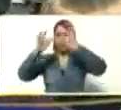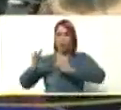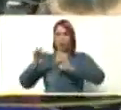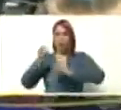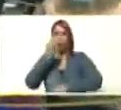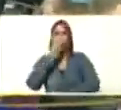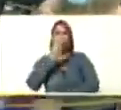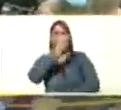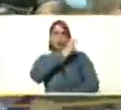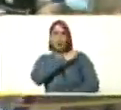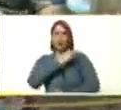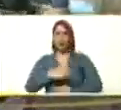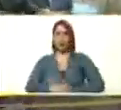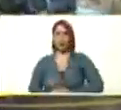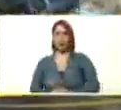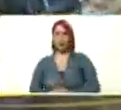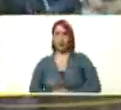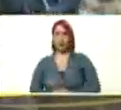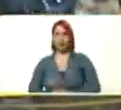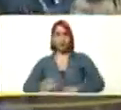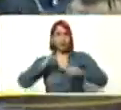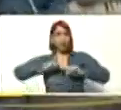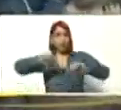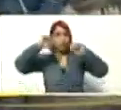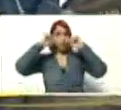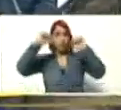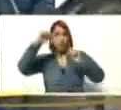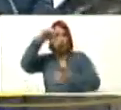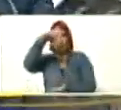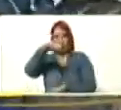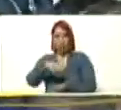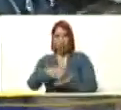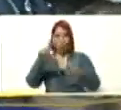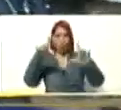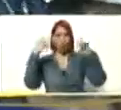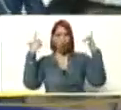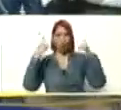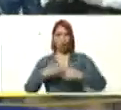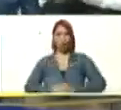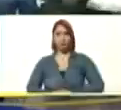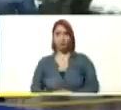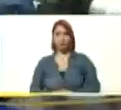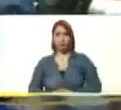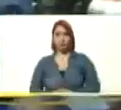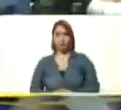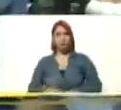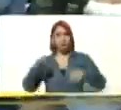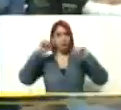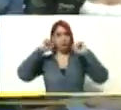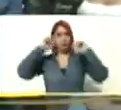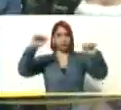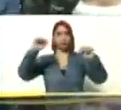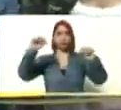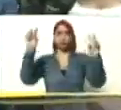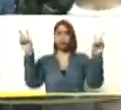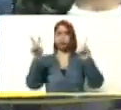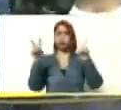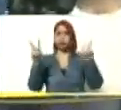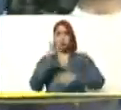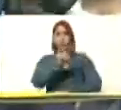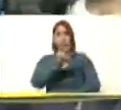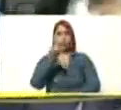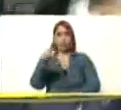Carneiro! ¡Que vive el estado de La Guaira! ¡Que viva la victoria del